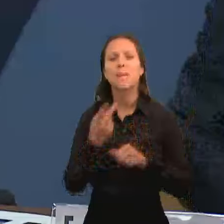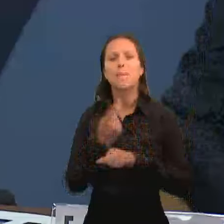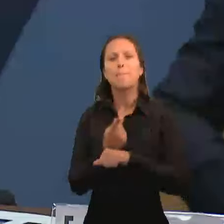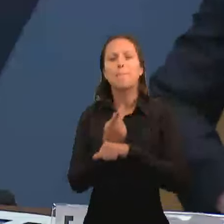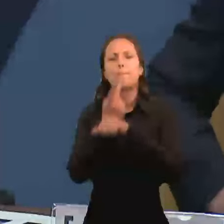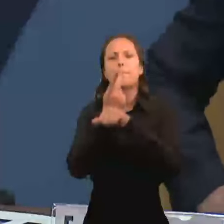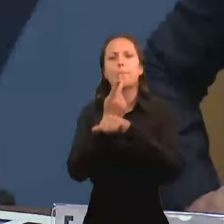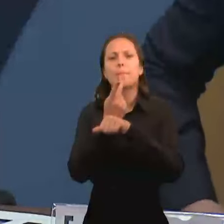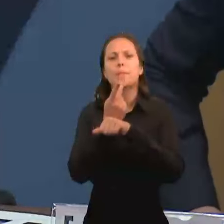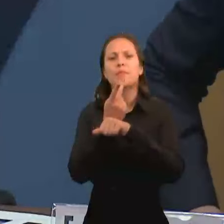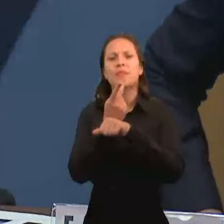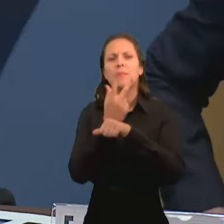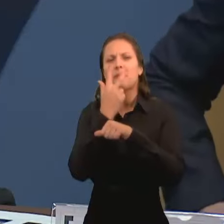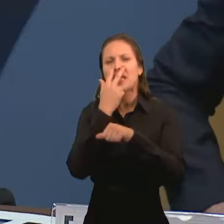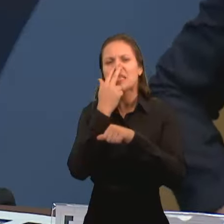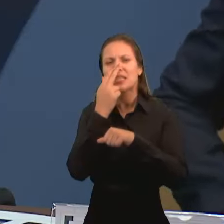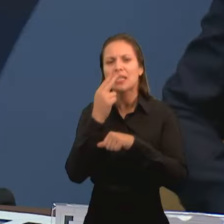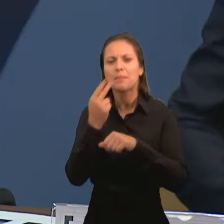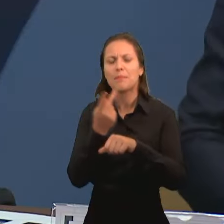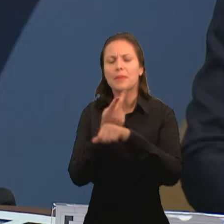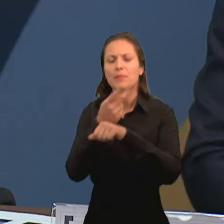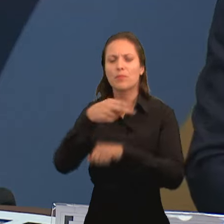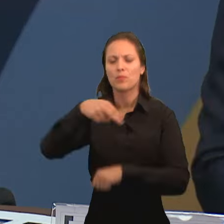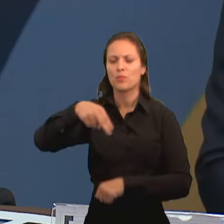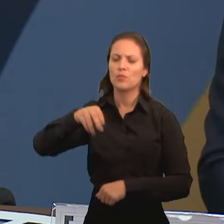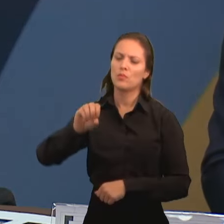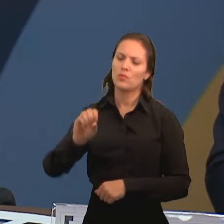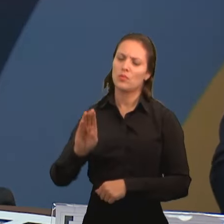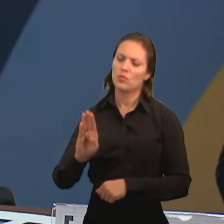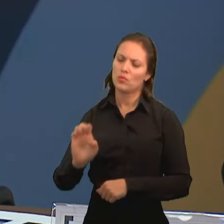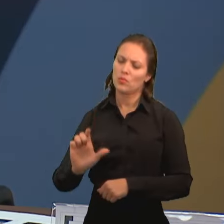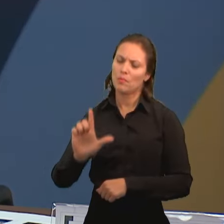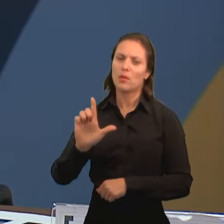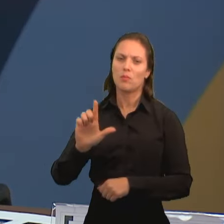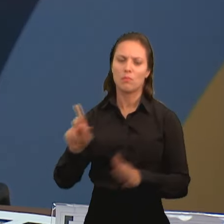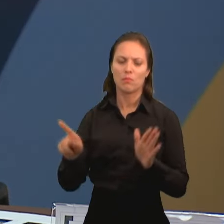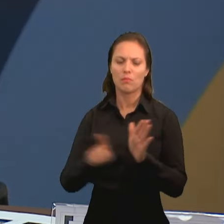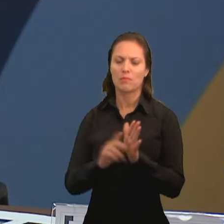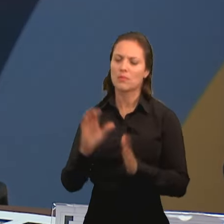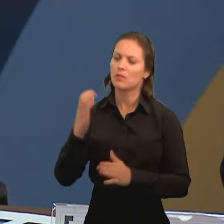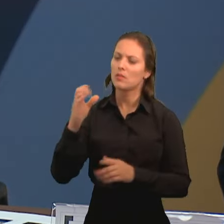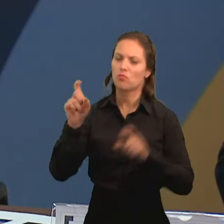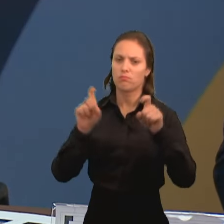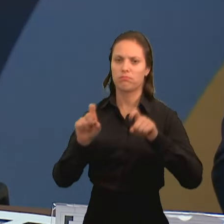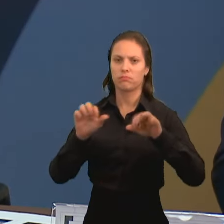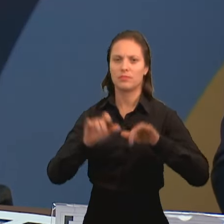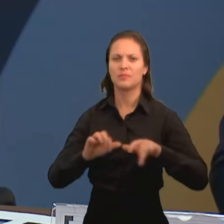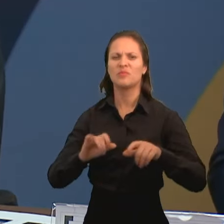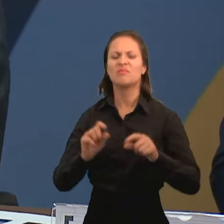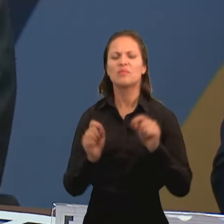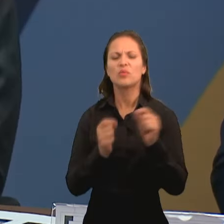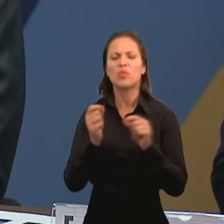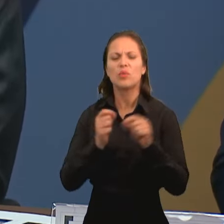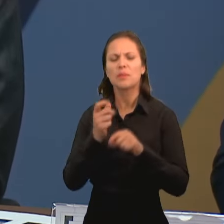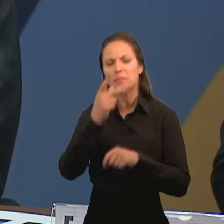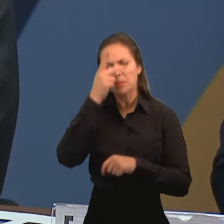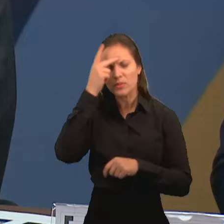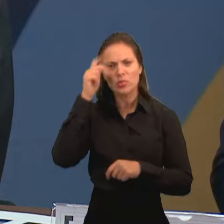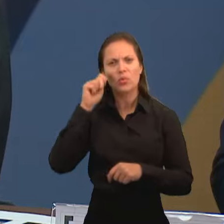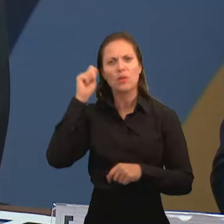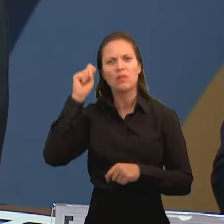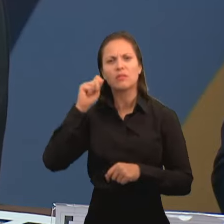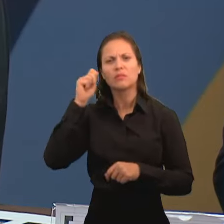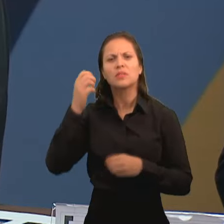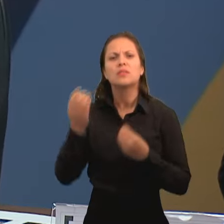tuvo el premio Turing, equivalente al premio Nobel en el área de ciencias de la computación. Y en este paper lo que